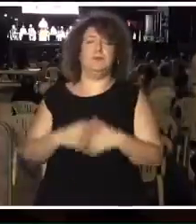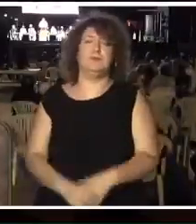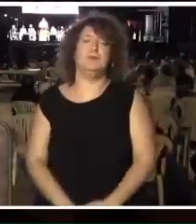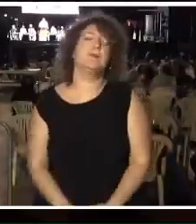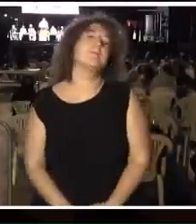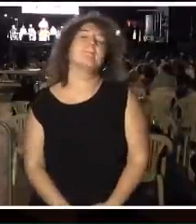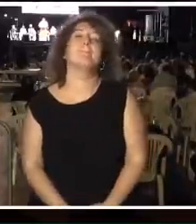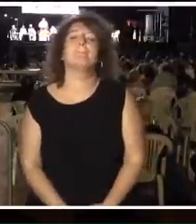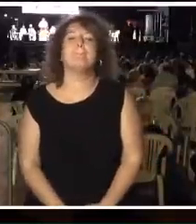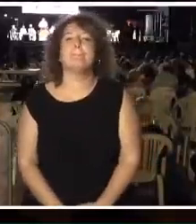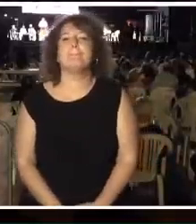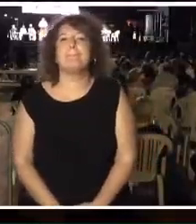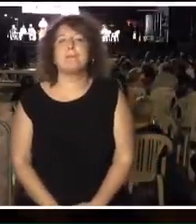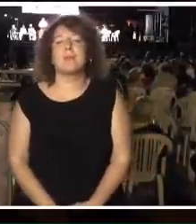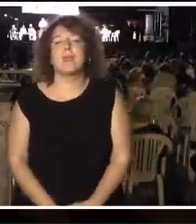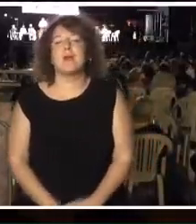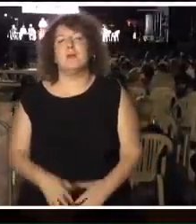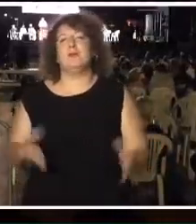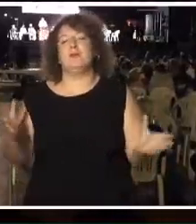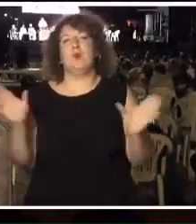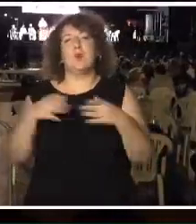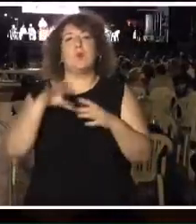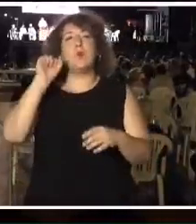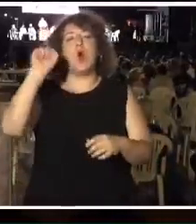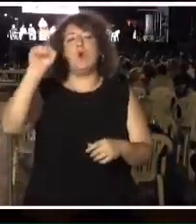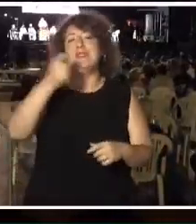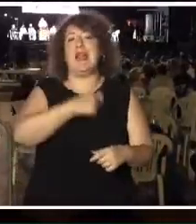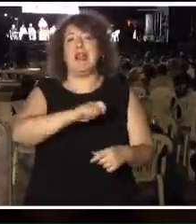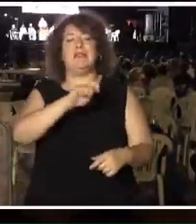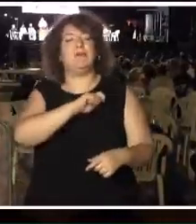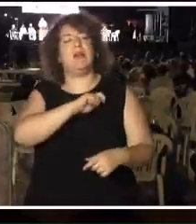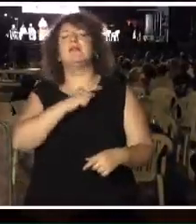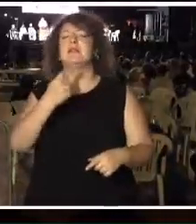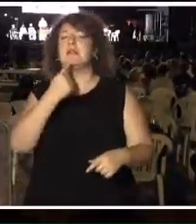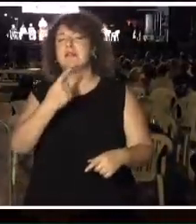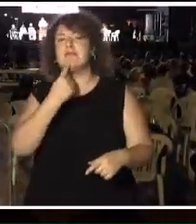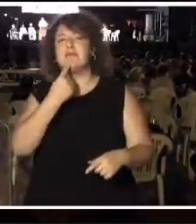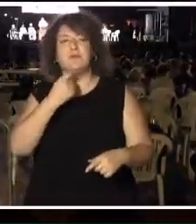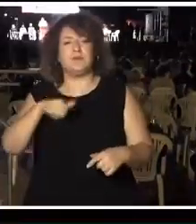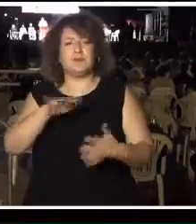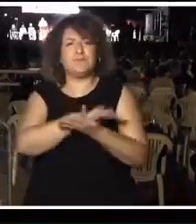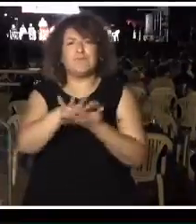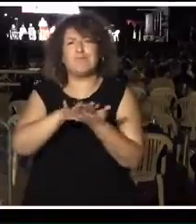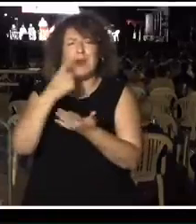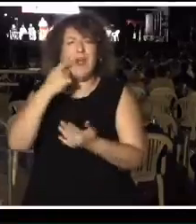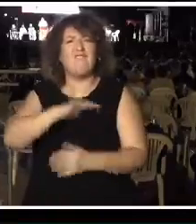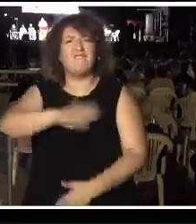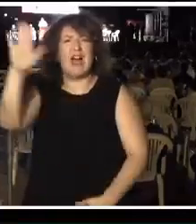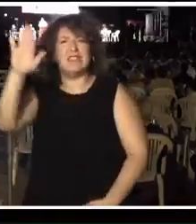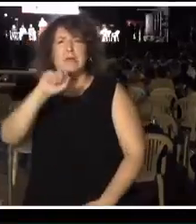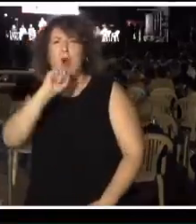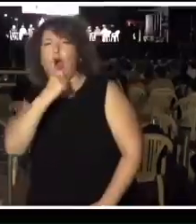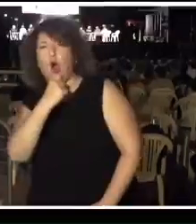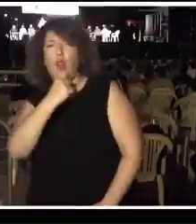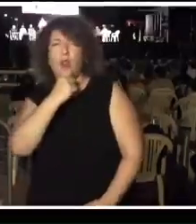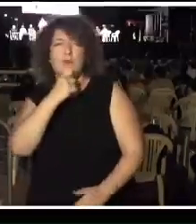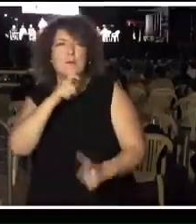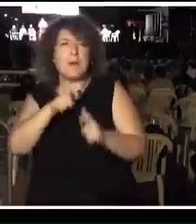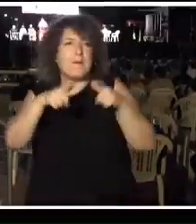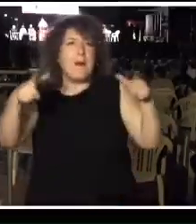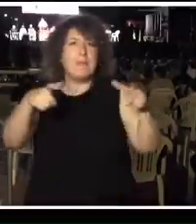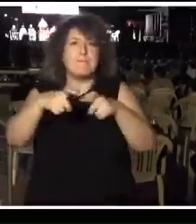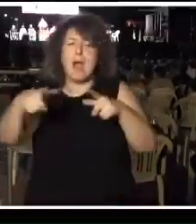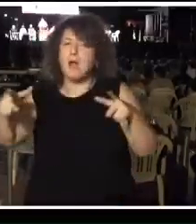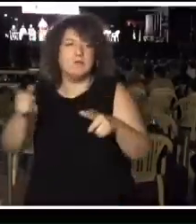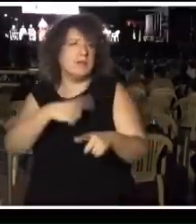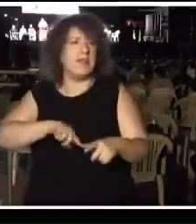El Partido Comunista de España defiende que ante el auge de la intolerancia y el odio fascista es urgente ampliar las